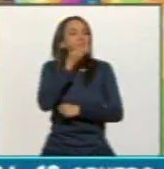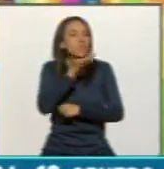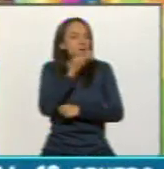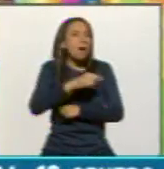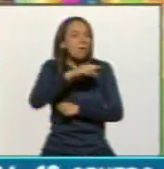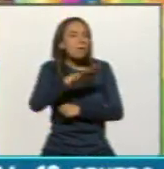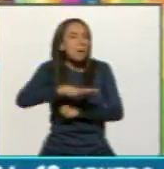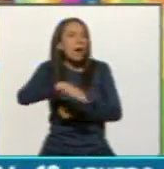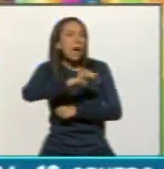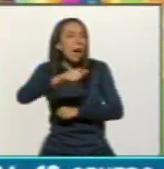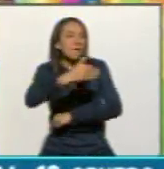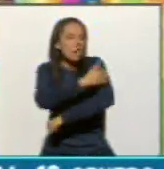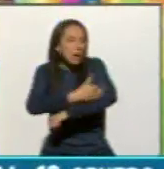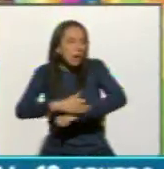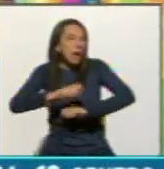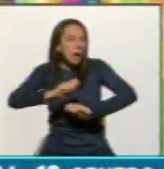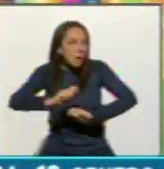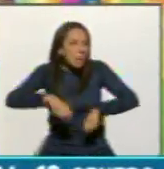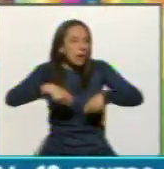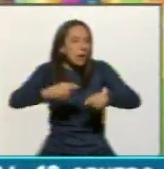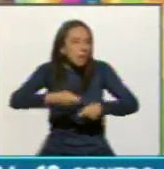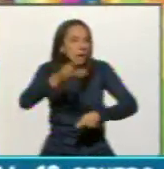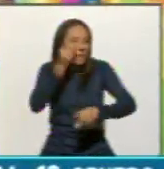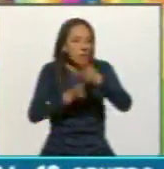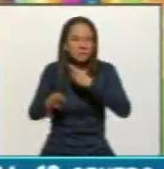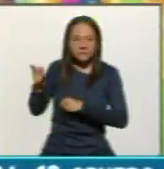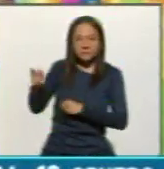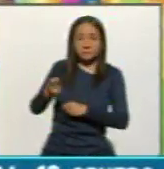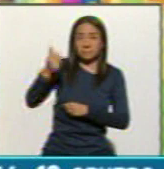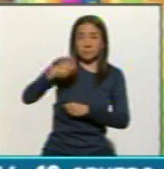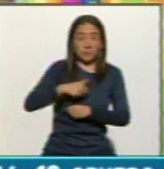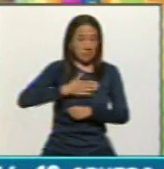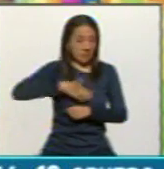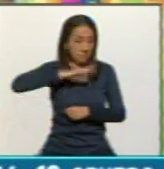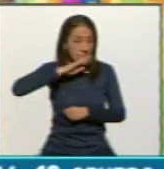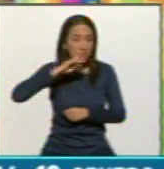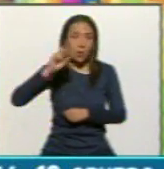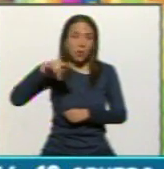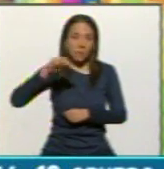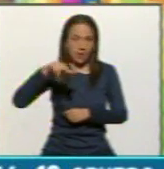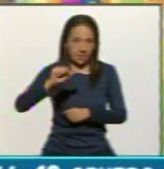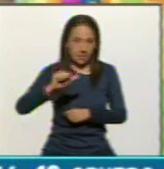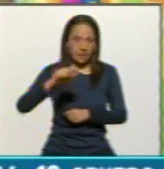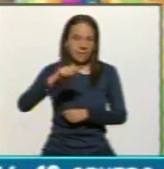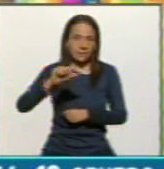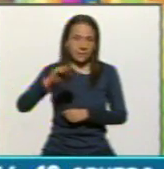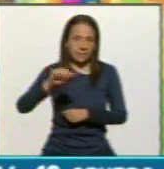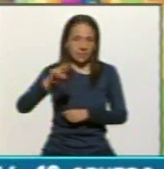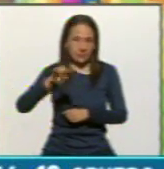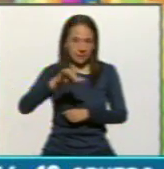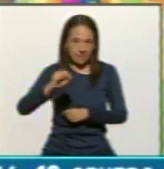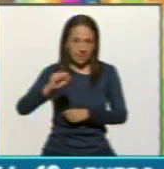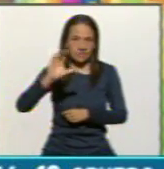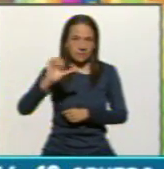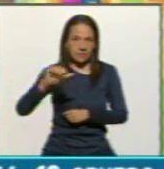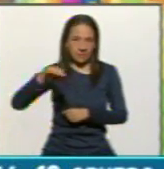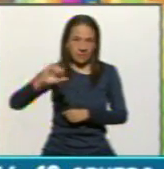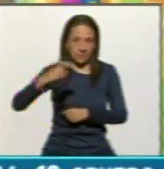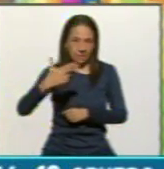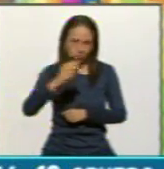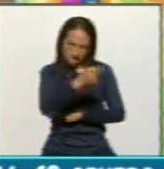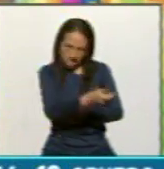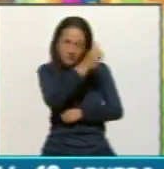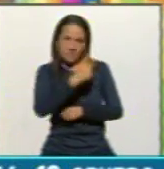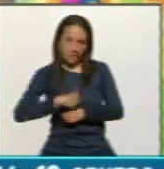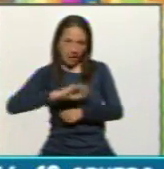que comenzó con la elaboración de la piñata fue mi mamá, que se llamaba Romana Zacarías Camacho. Y nosotros seguimos la